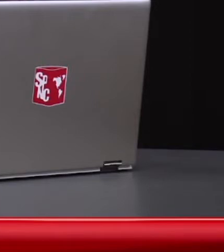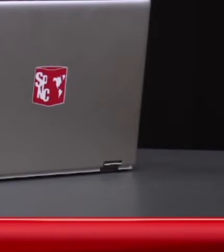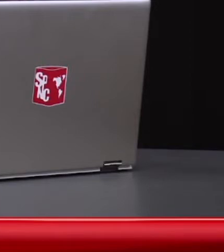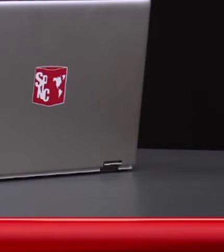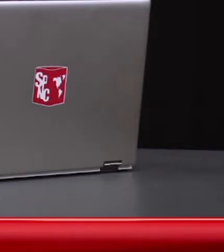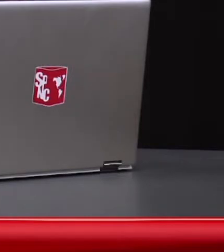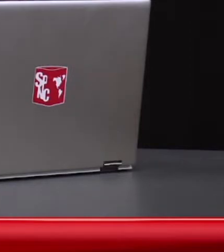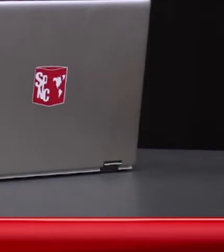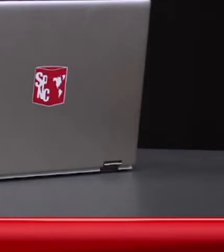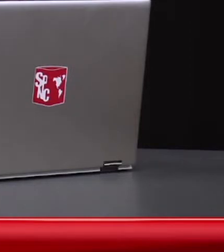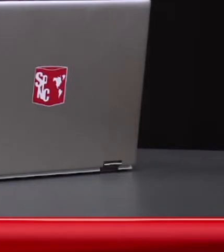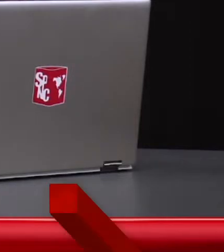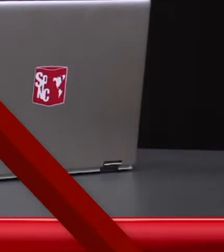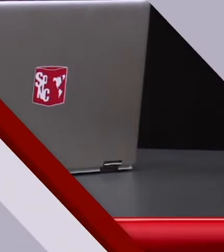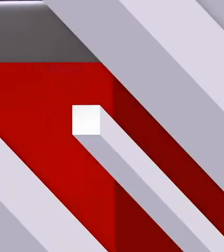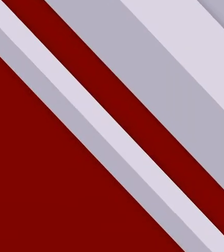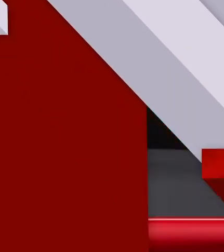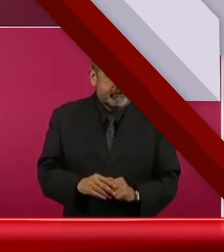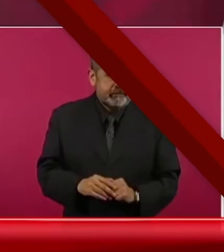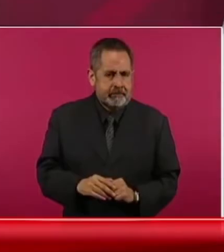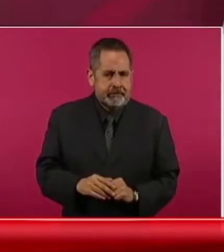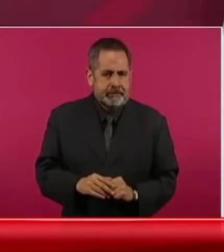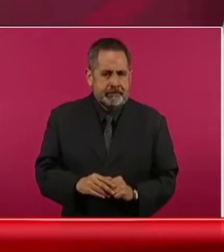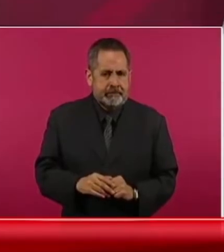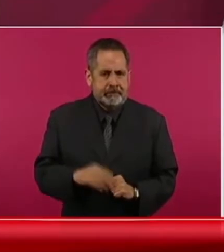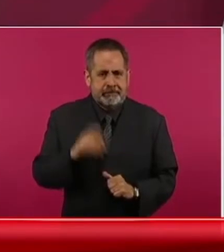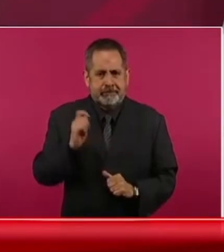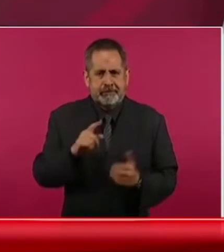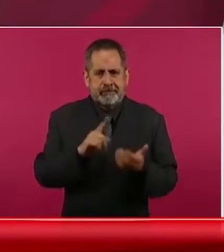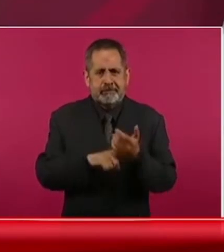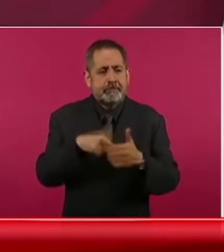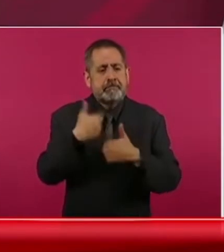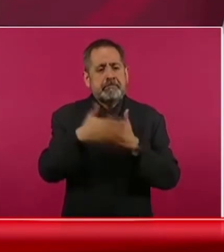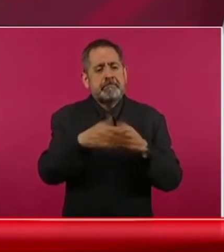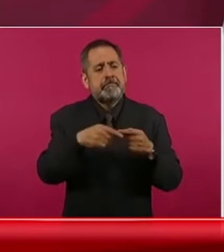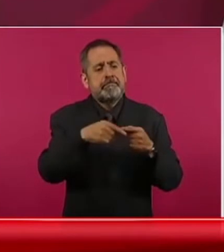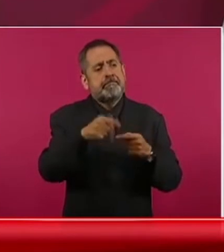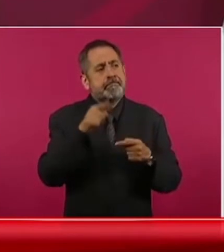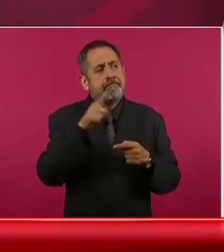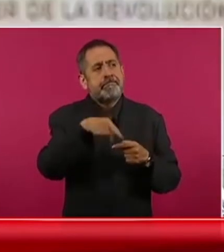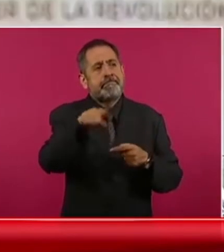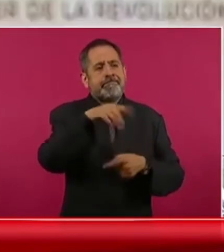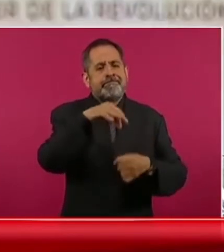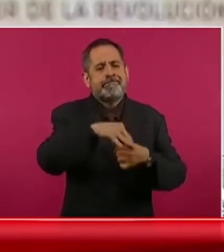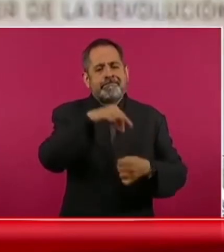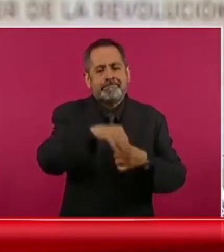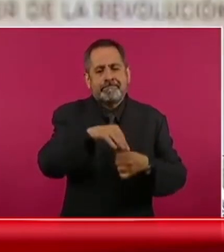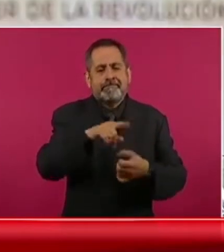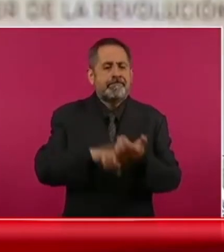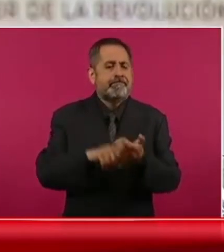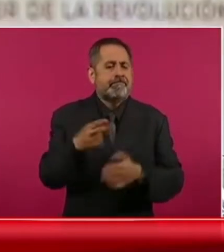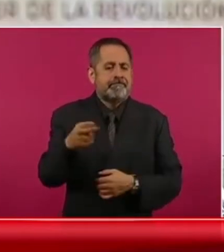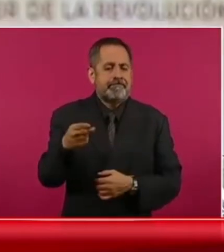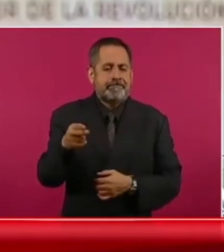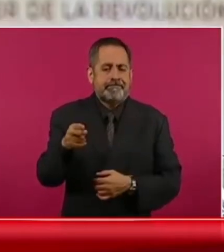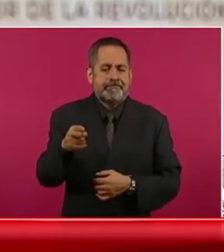avecinan. Veamos lo que sucedió. De que hay elecciones en noviembre